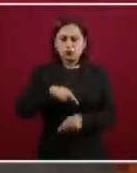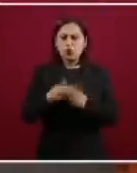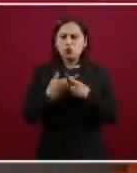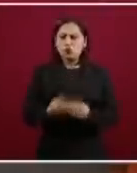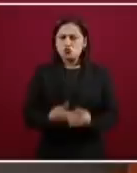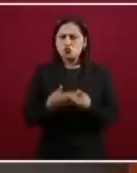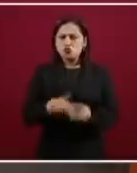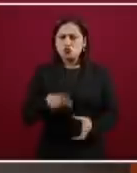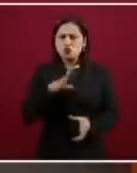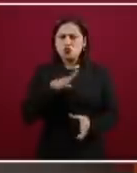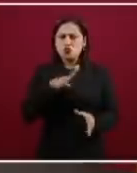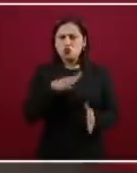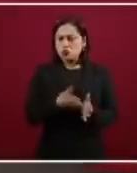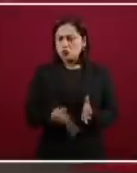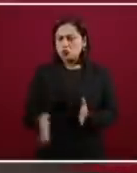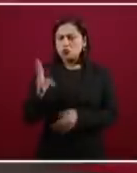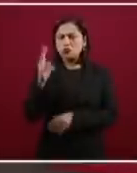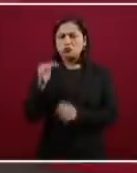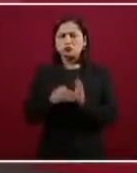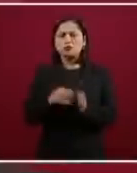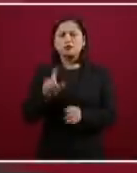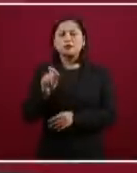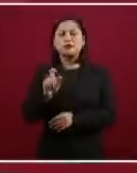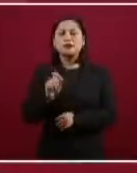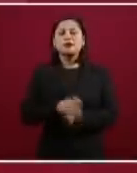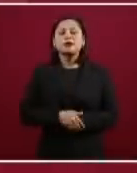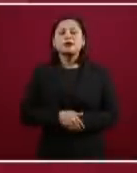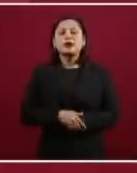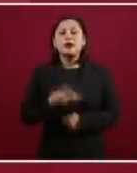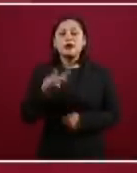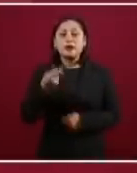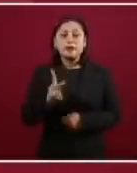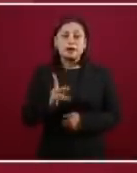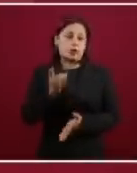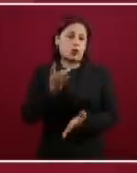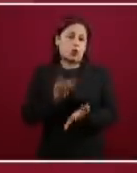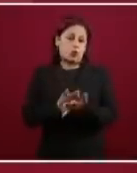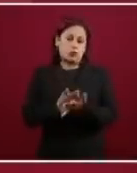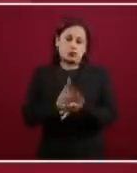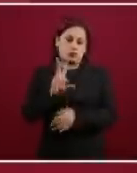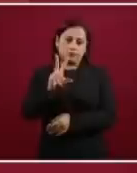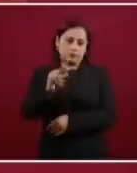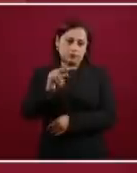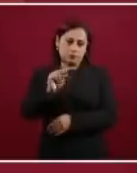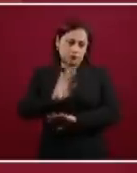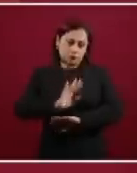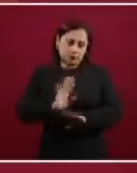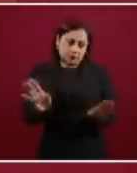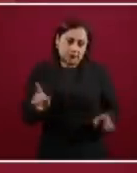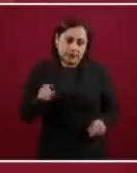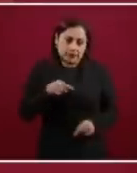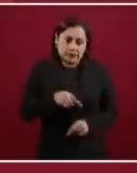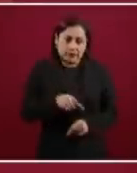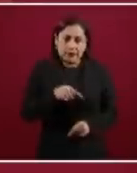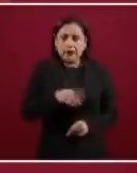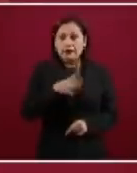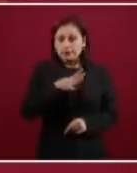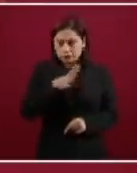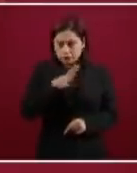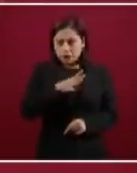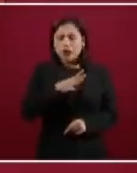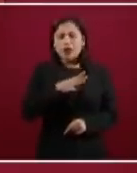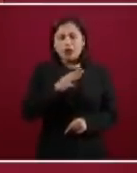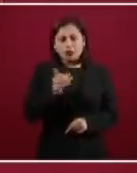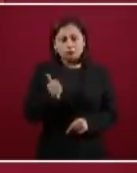no puede ser la única fuente de financiamiento. O sea, eso nos está